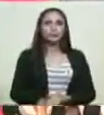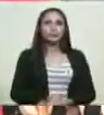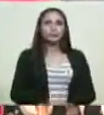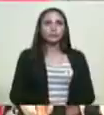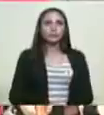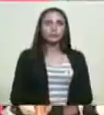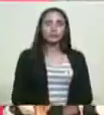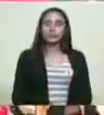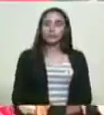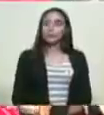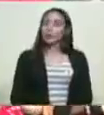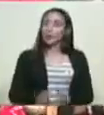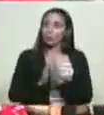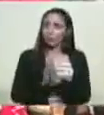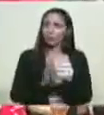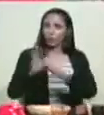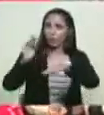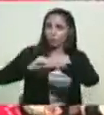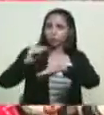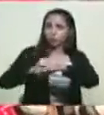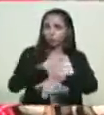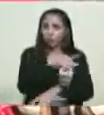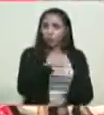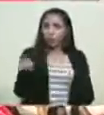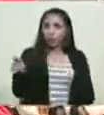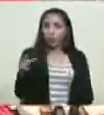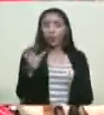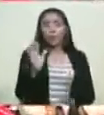Yo por eso les pido, quedan